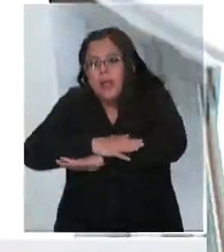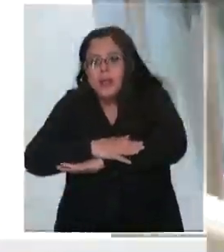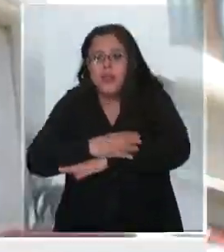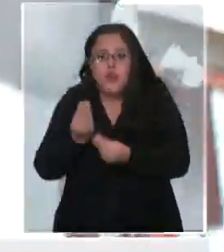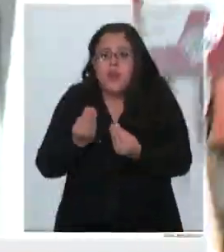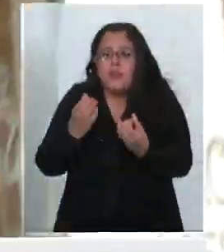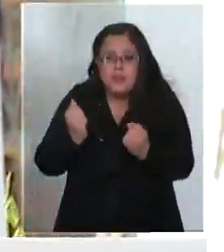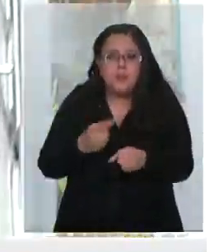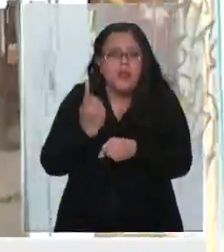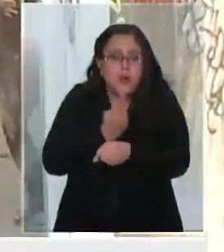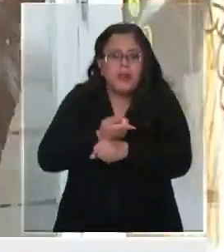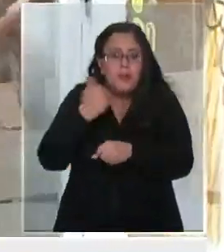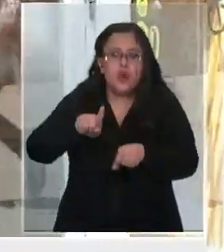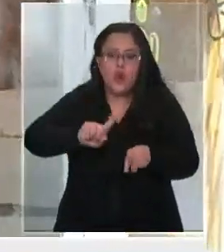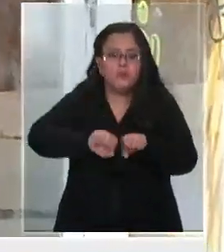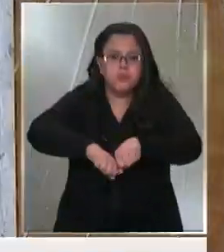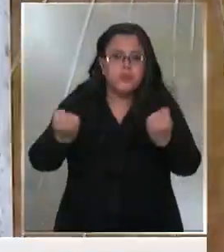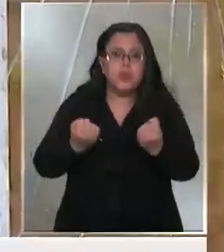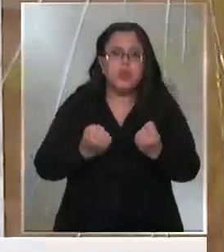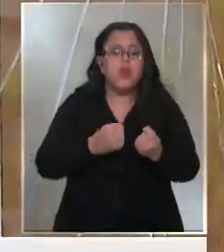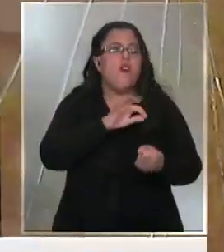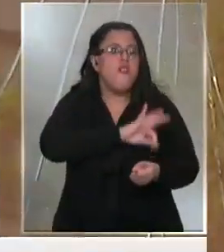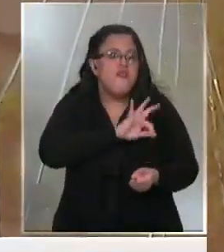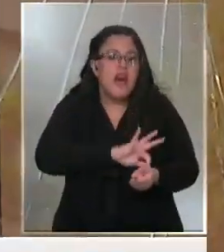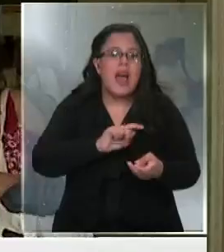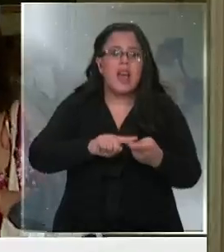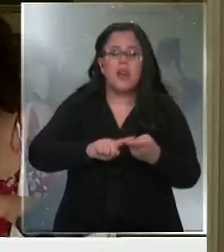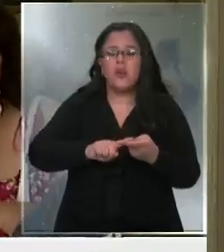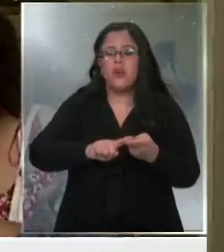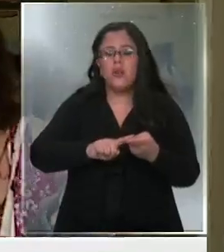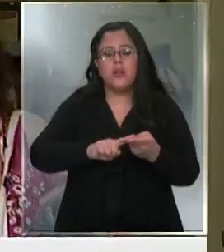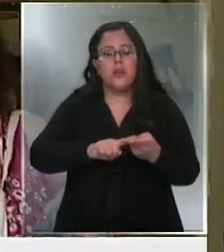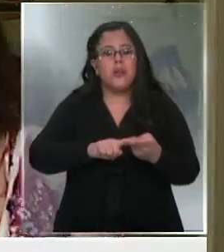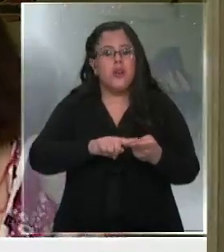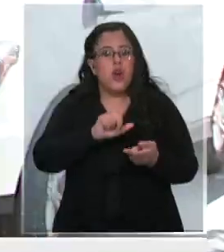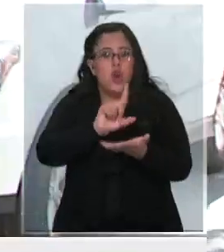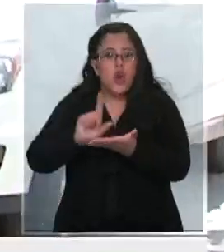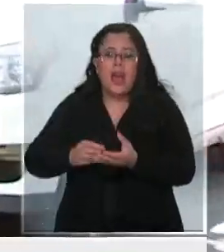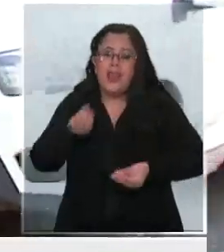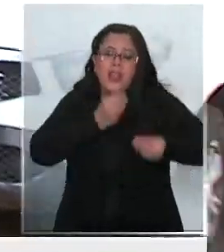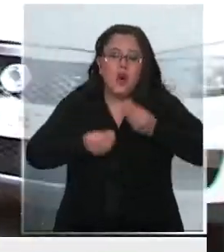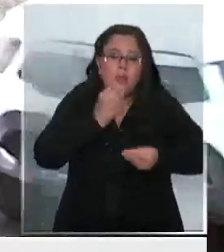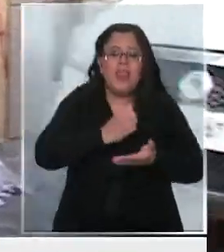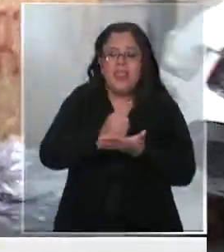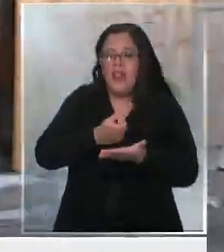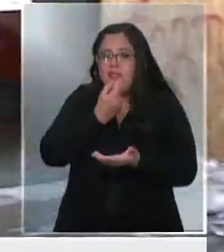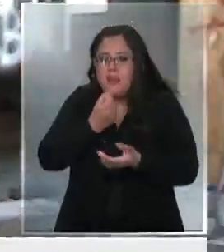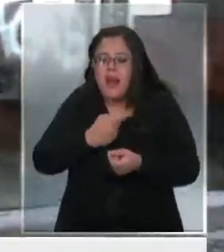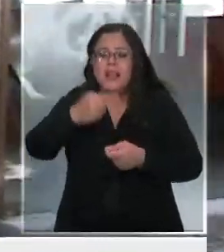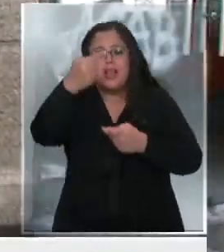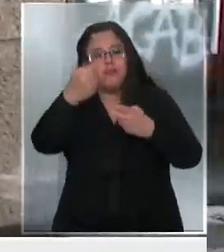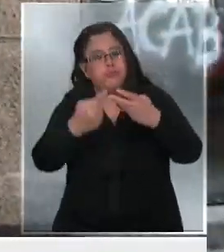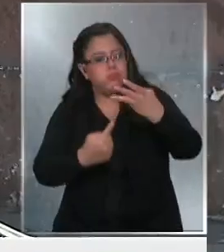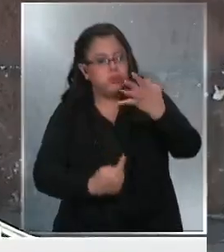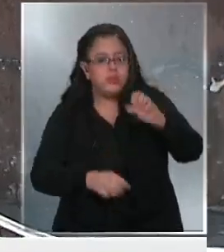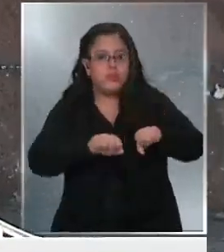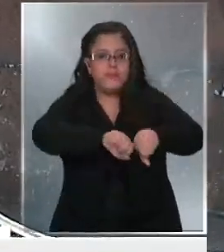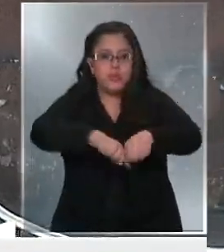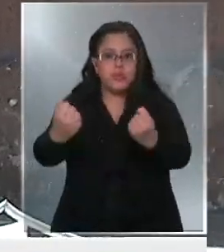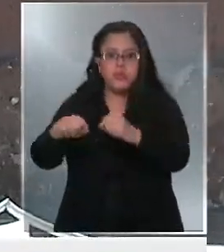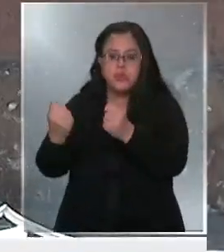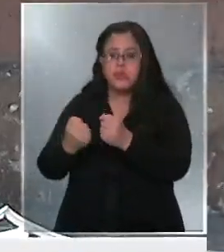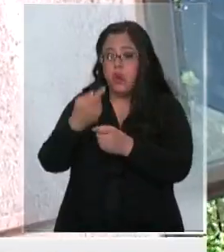destruyendo. Bancos, cadenas de comida rápida, cajeros automáticos, farmacias, decenas de locales destruidos y